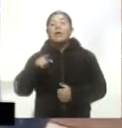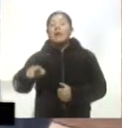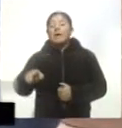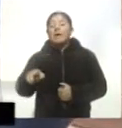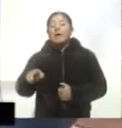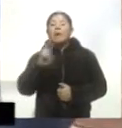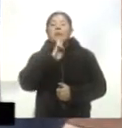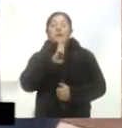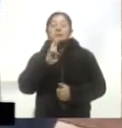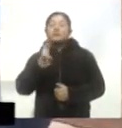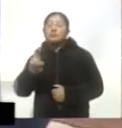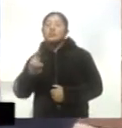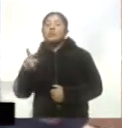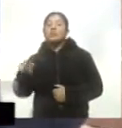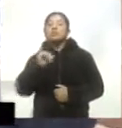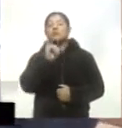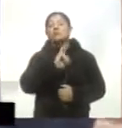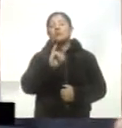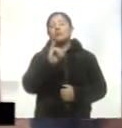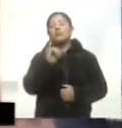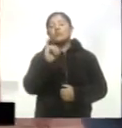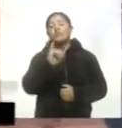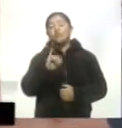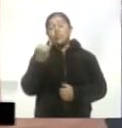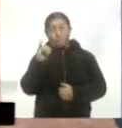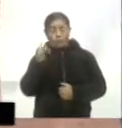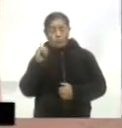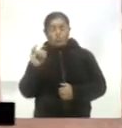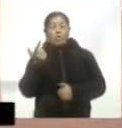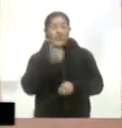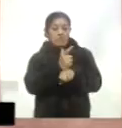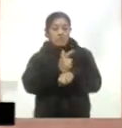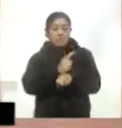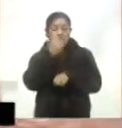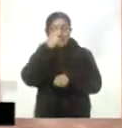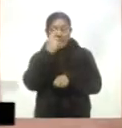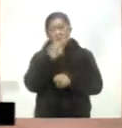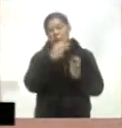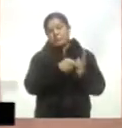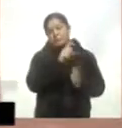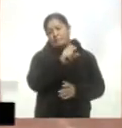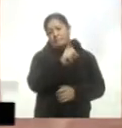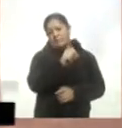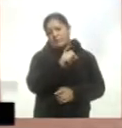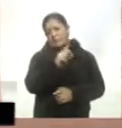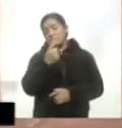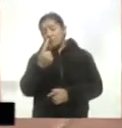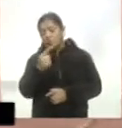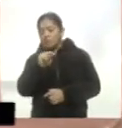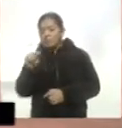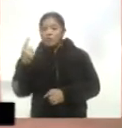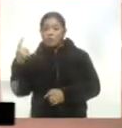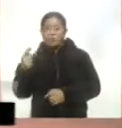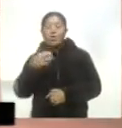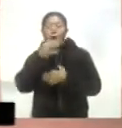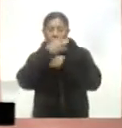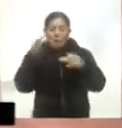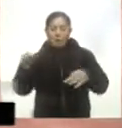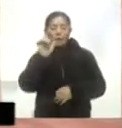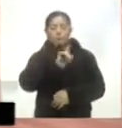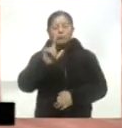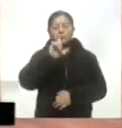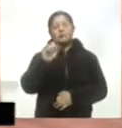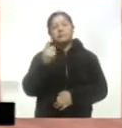selección junio 2020 a nivel licenciatura para iniciar estudios en el ciclo 2021-1 se dará a conocer el lunes 21 de septiembre